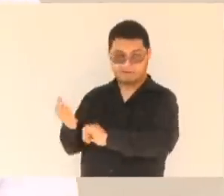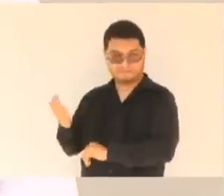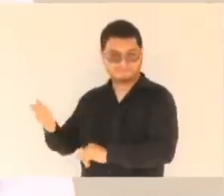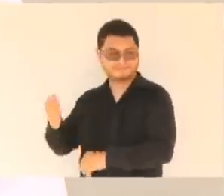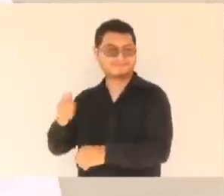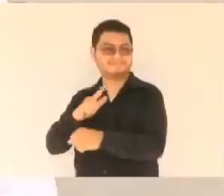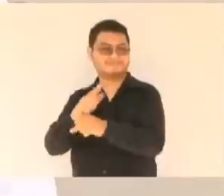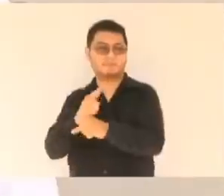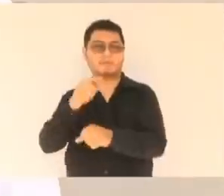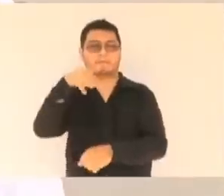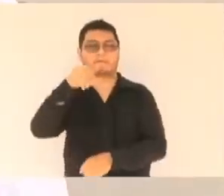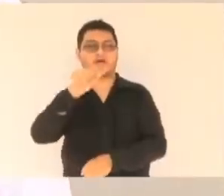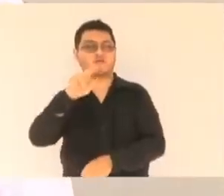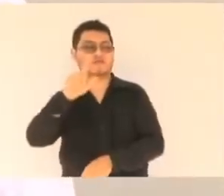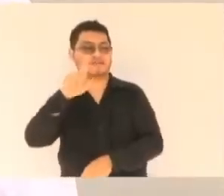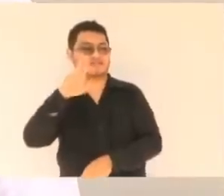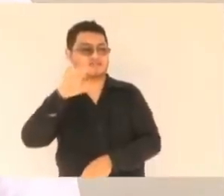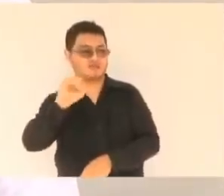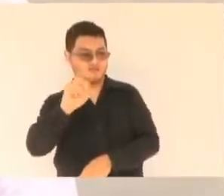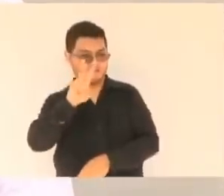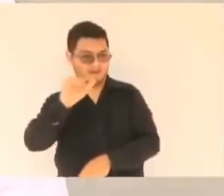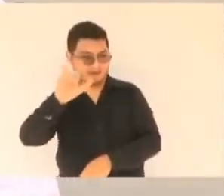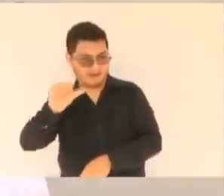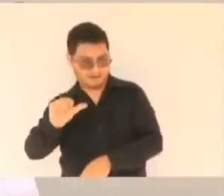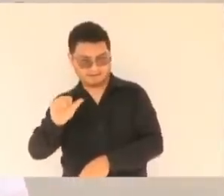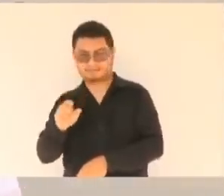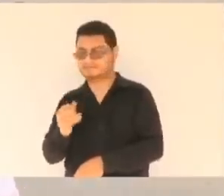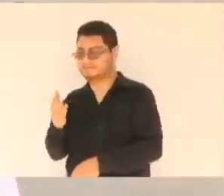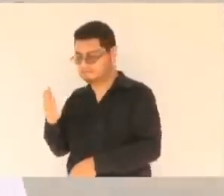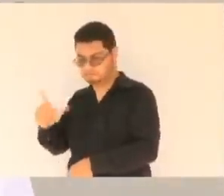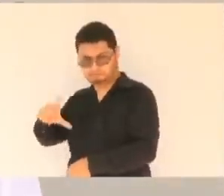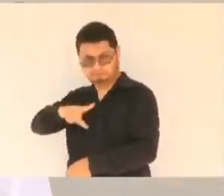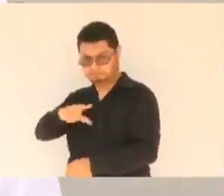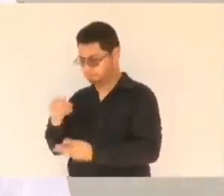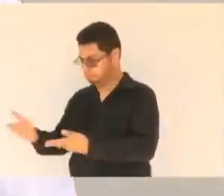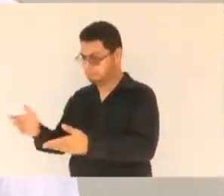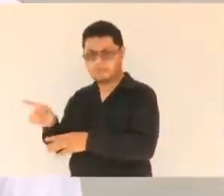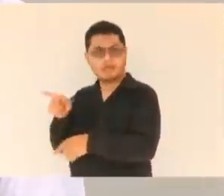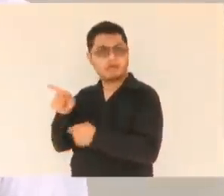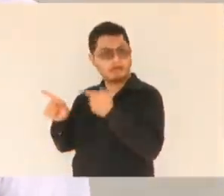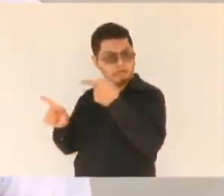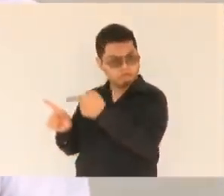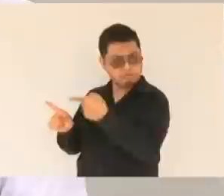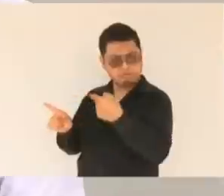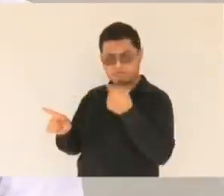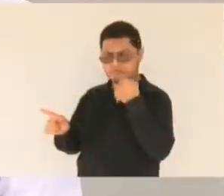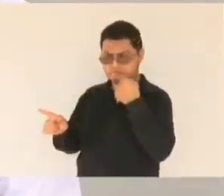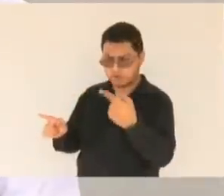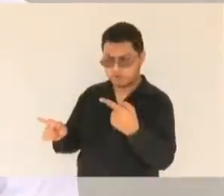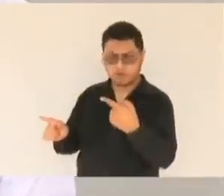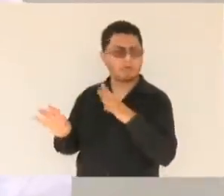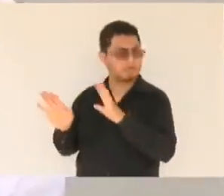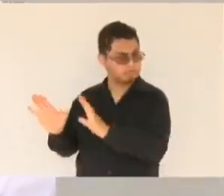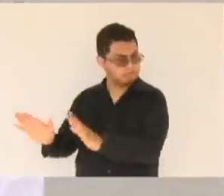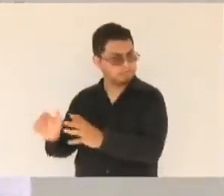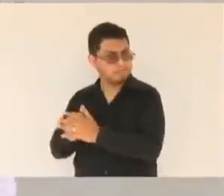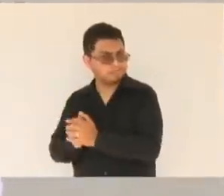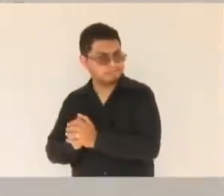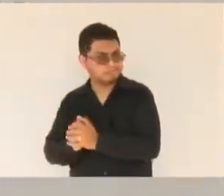Vila, gobernador de Yucatán, porque como él lo acaba de mencionar,